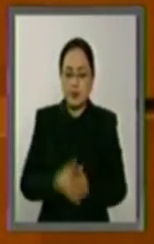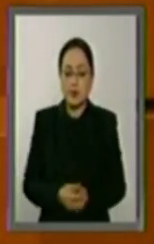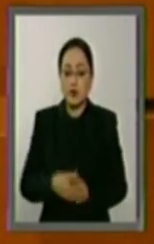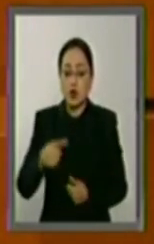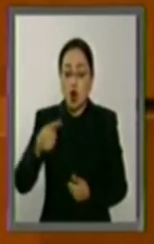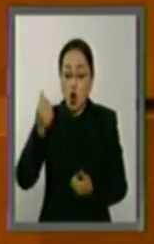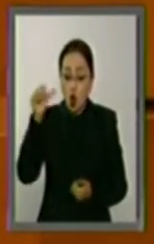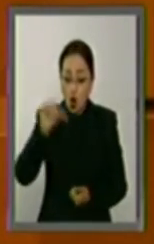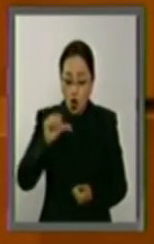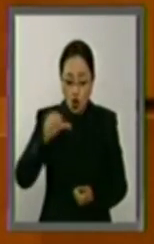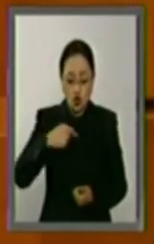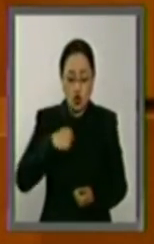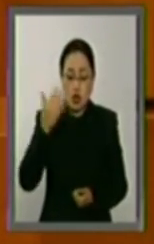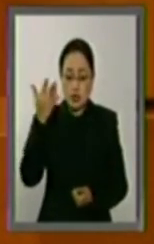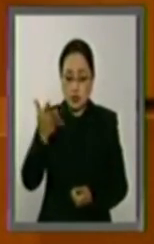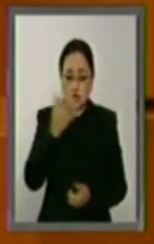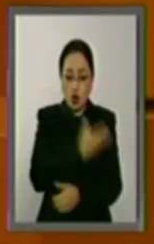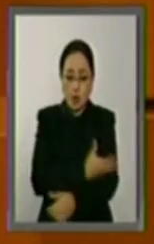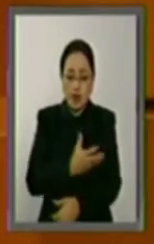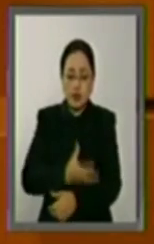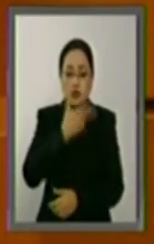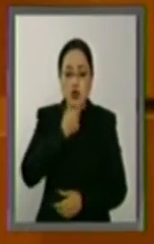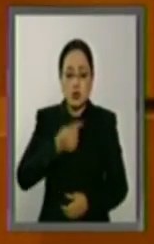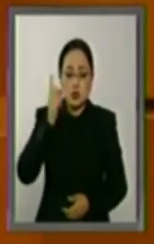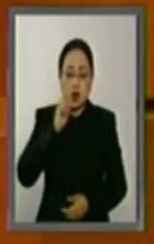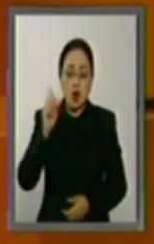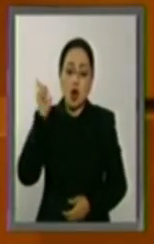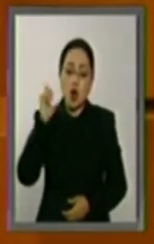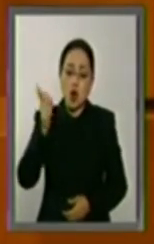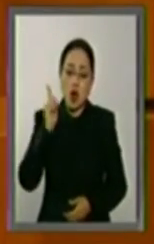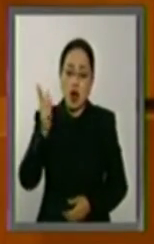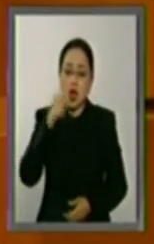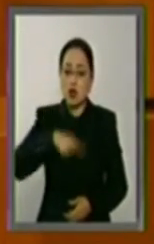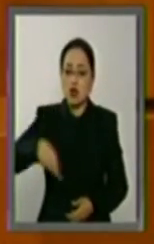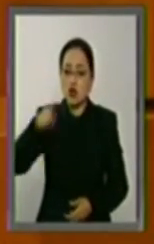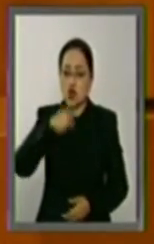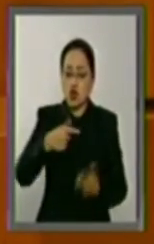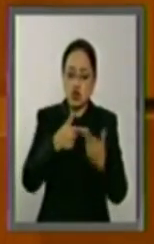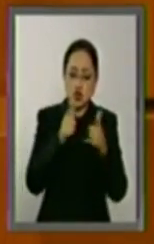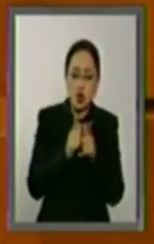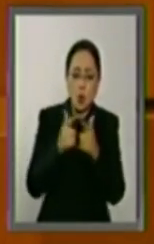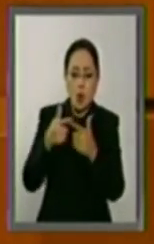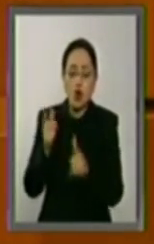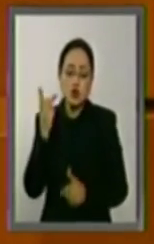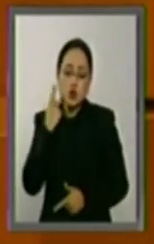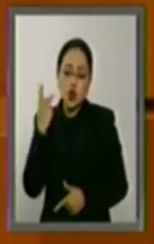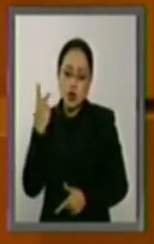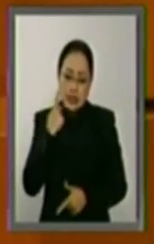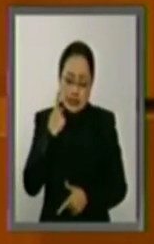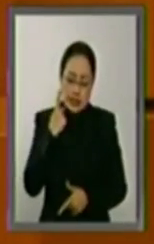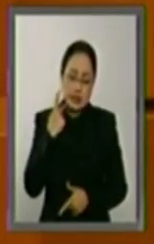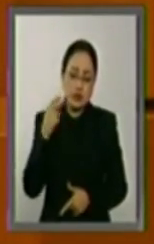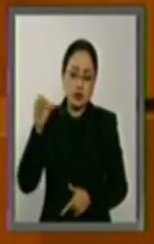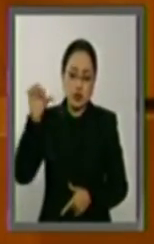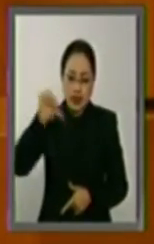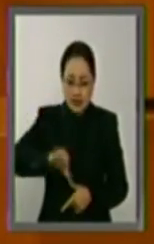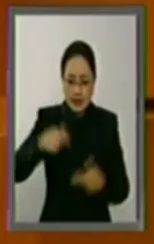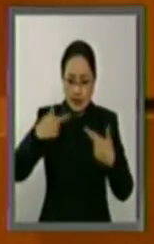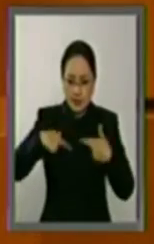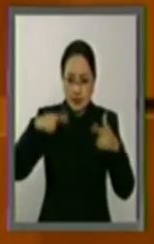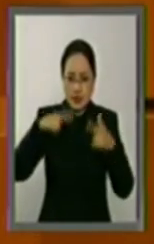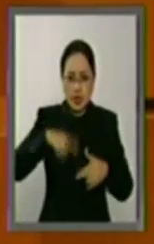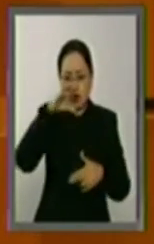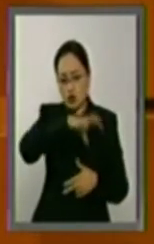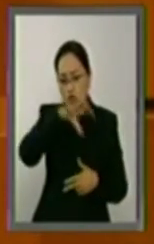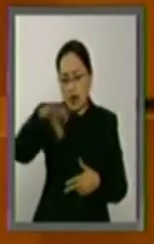pido, compañeras y compañeros, que ojalá que todos los grupos parlamentarios aquí representados